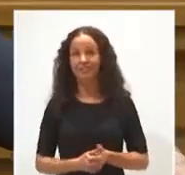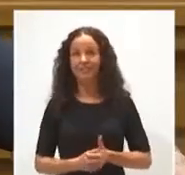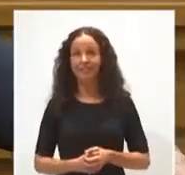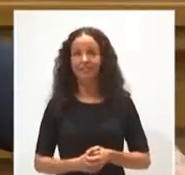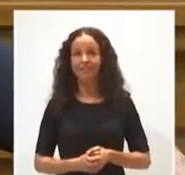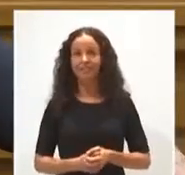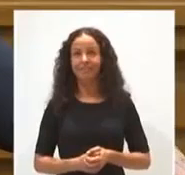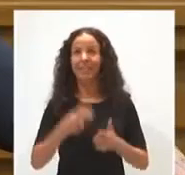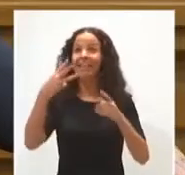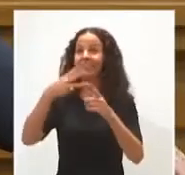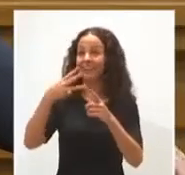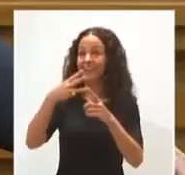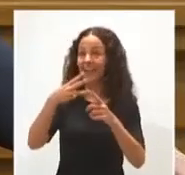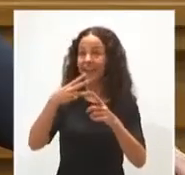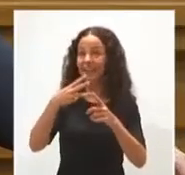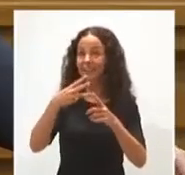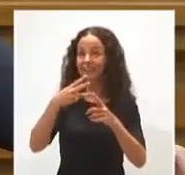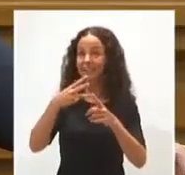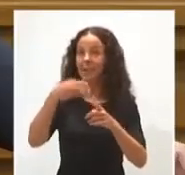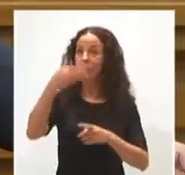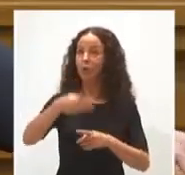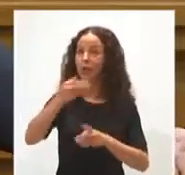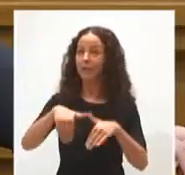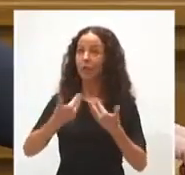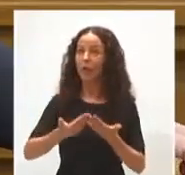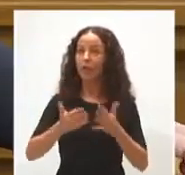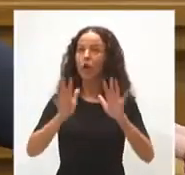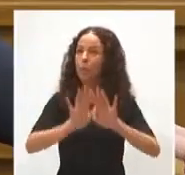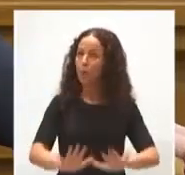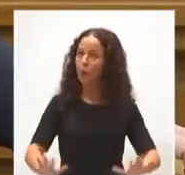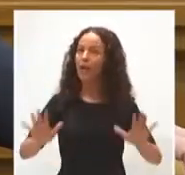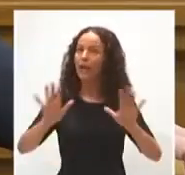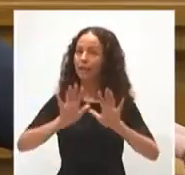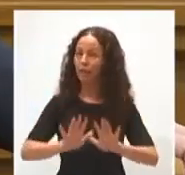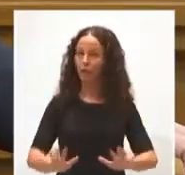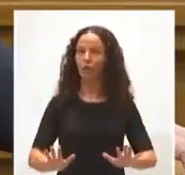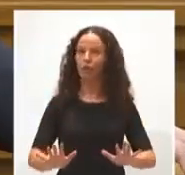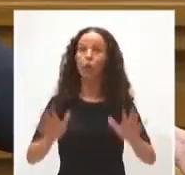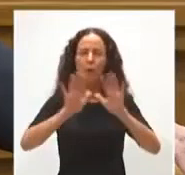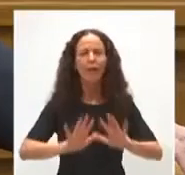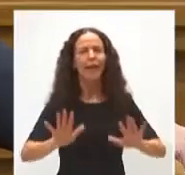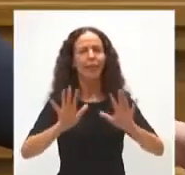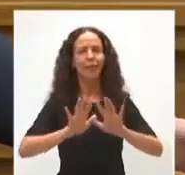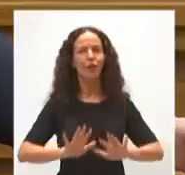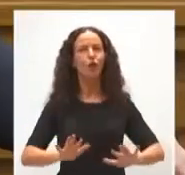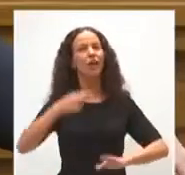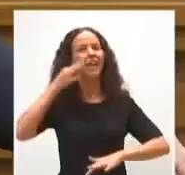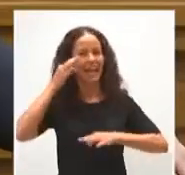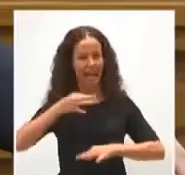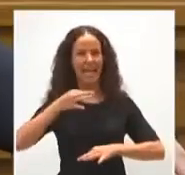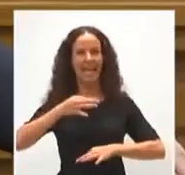una tercera clave evidente es moderación moderación de verdad moderación de